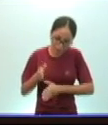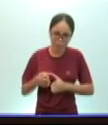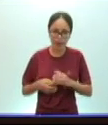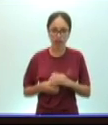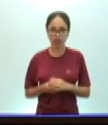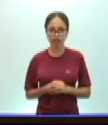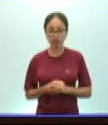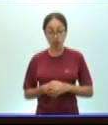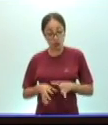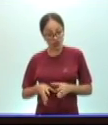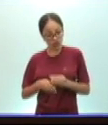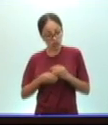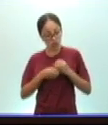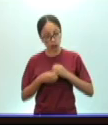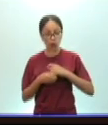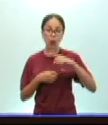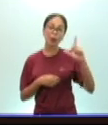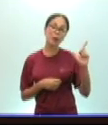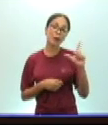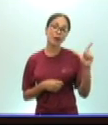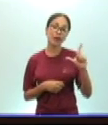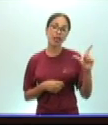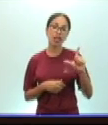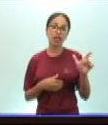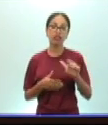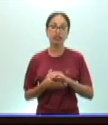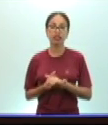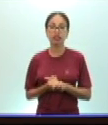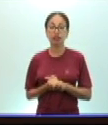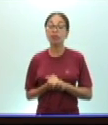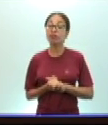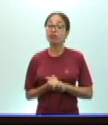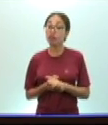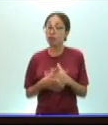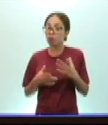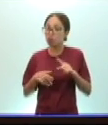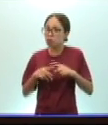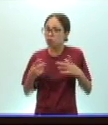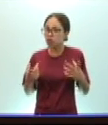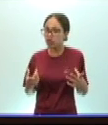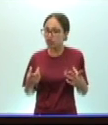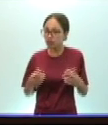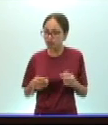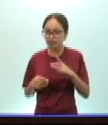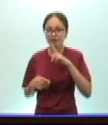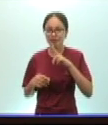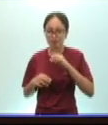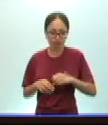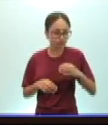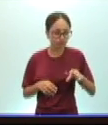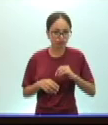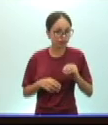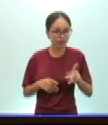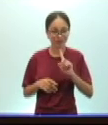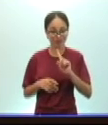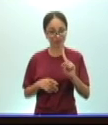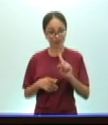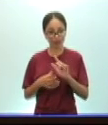recoger el líquido para evitar que el líquido salpique. Colocamos entonces el papel de